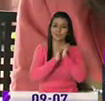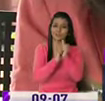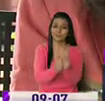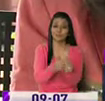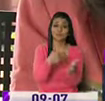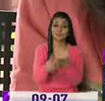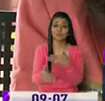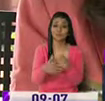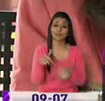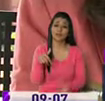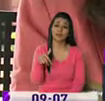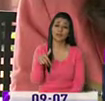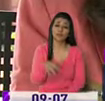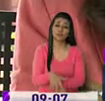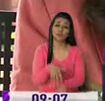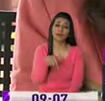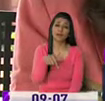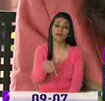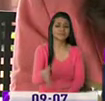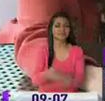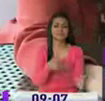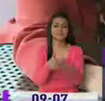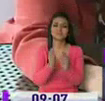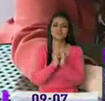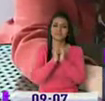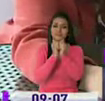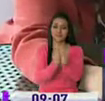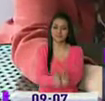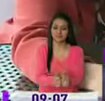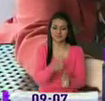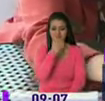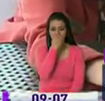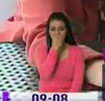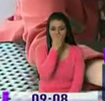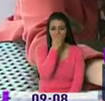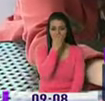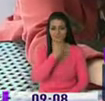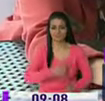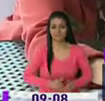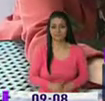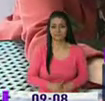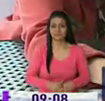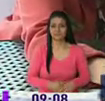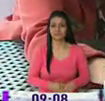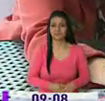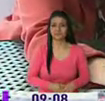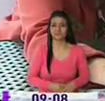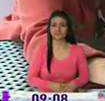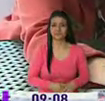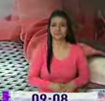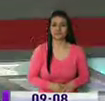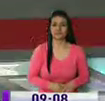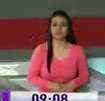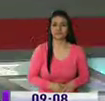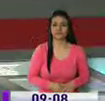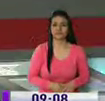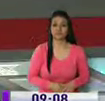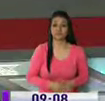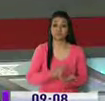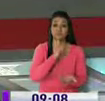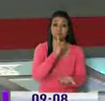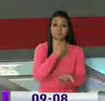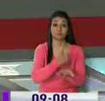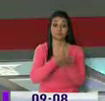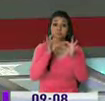importa la velocidad, lo que importa es la compañía. En Quito informó Andrea Valareso. Y si es